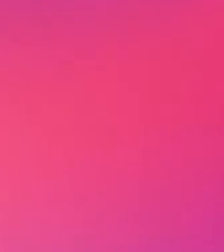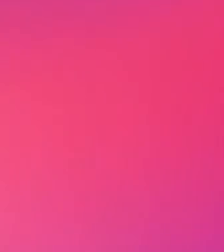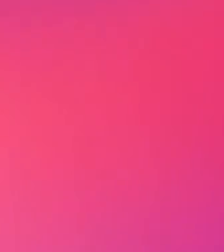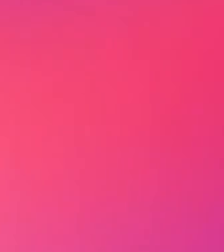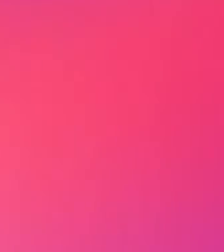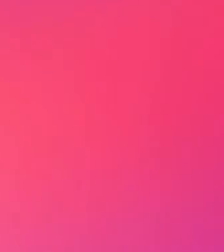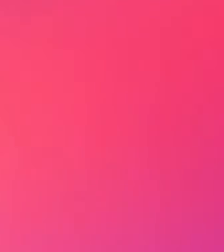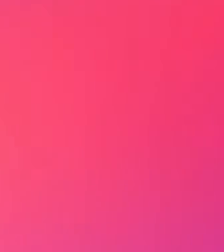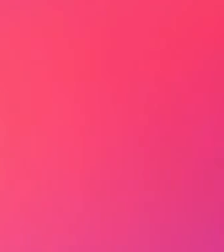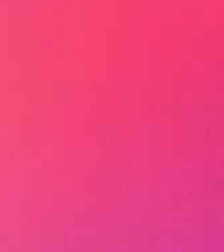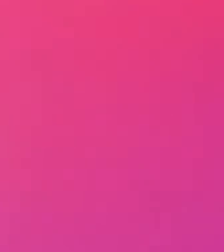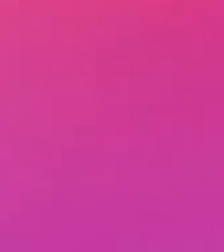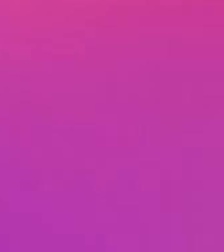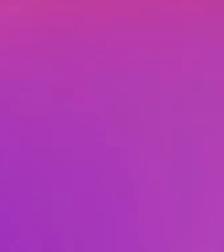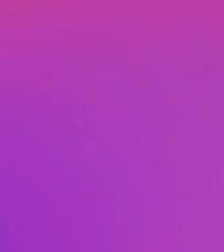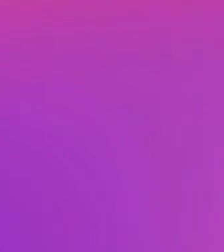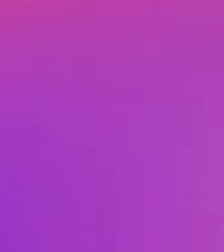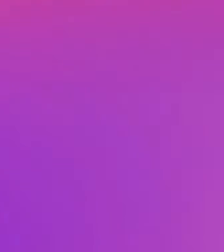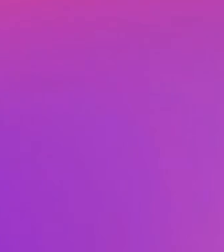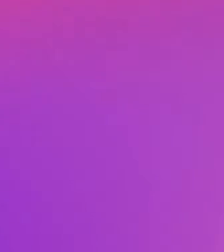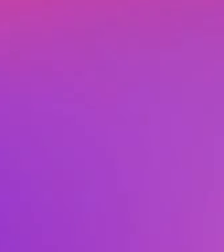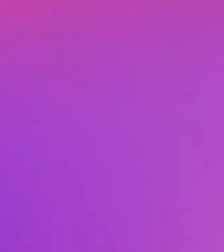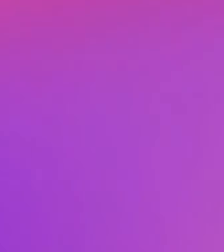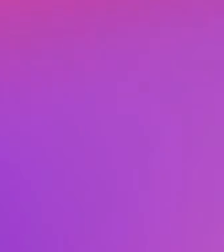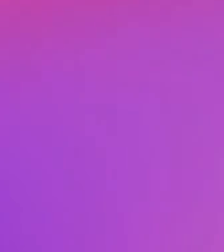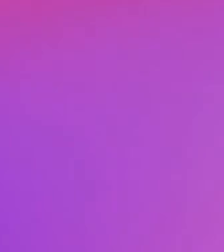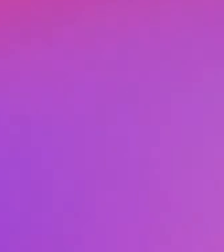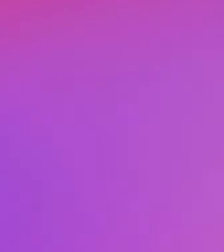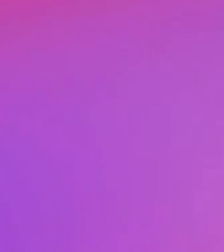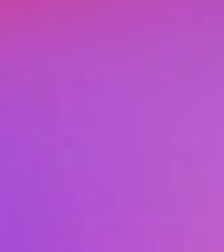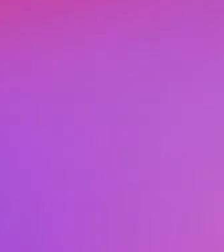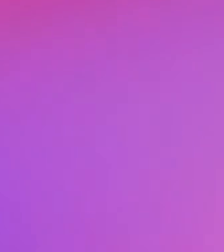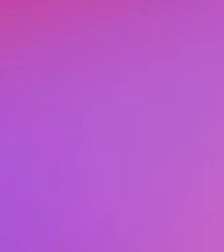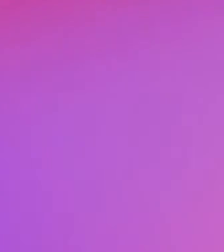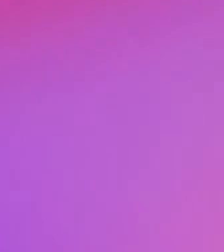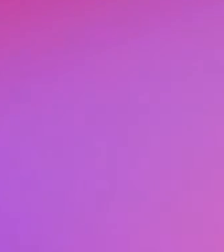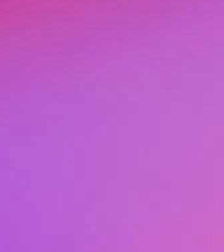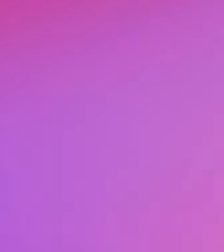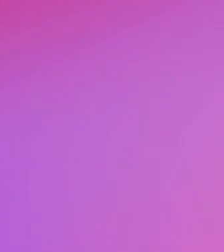conalitec.cep.gov.mx. Y recuerda que también cuentas con el sitio